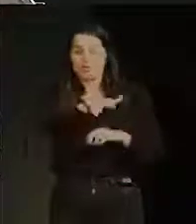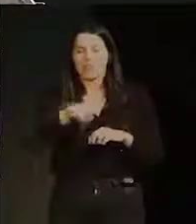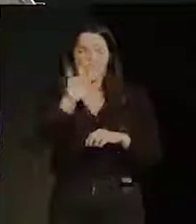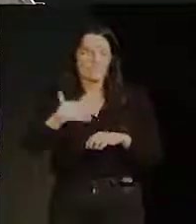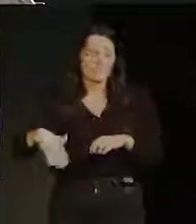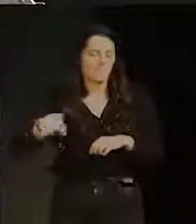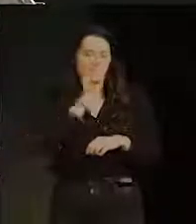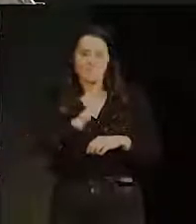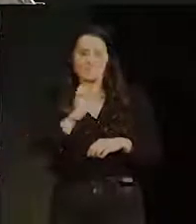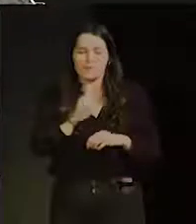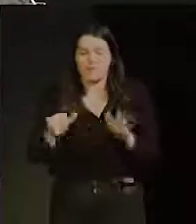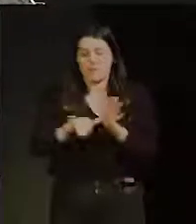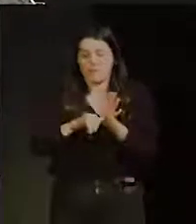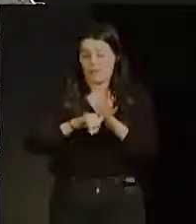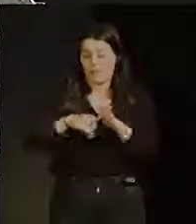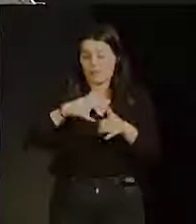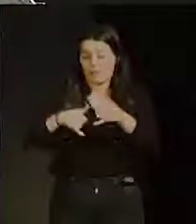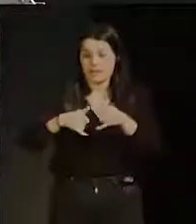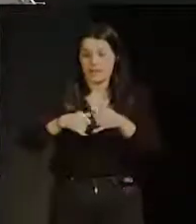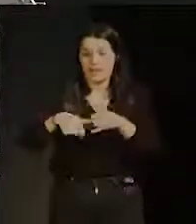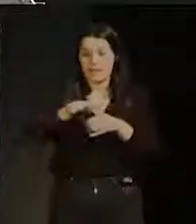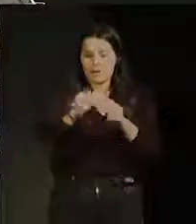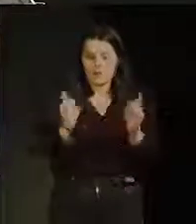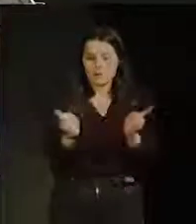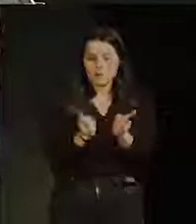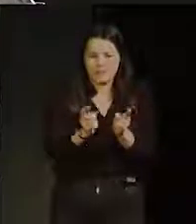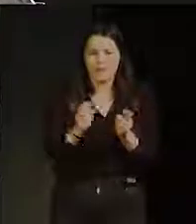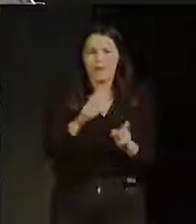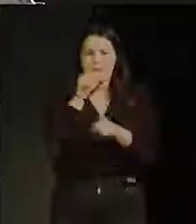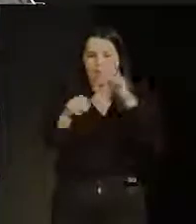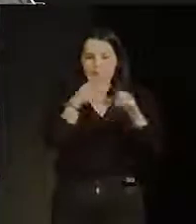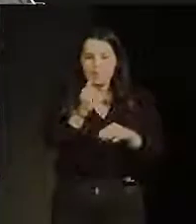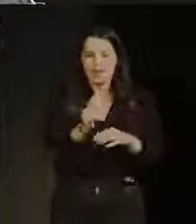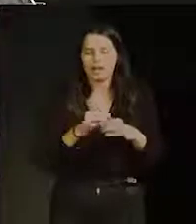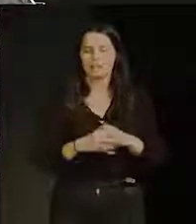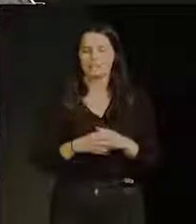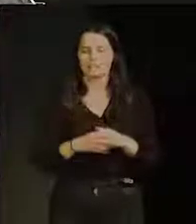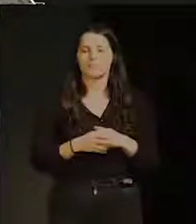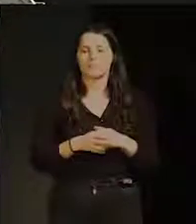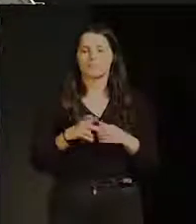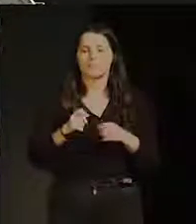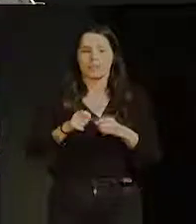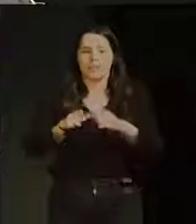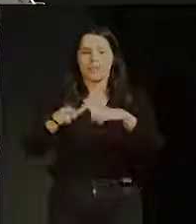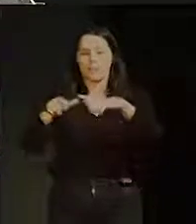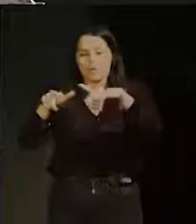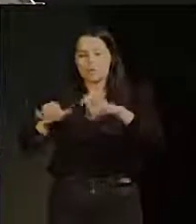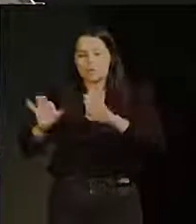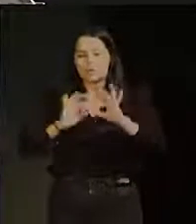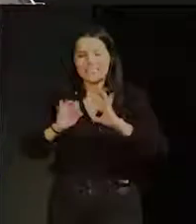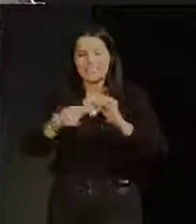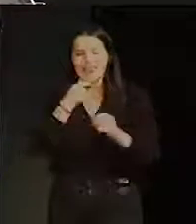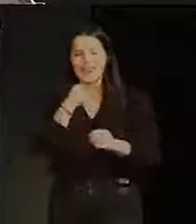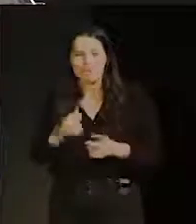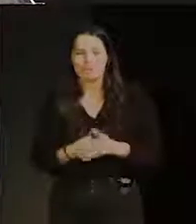del Guadalquivir. Una pequeña plaza con una fuente donde hay un corral de comedias, si alguien quiere